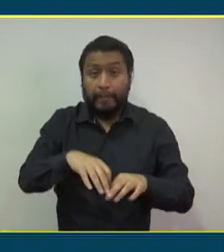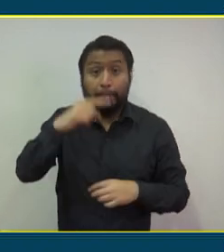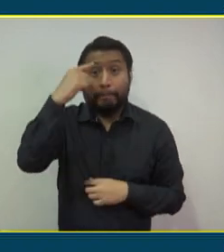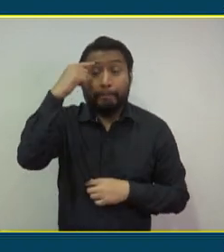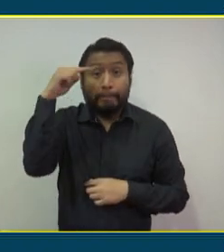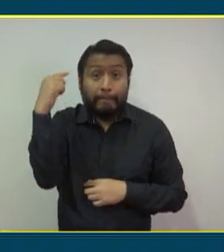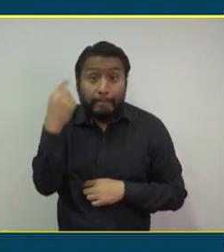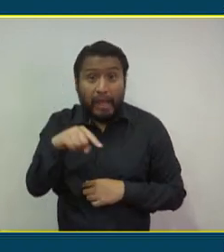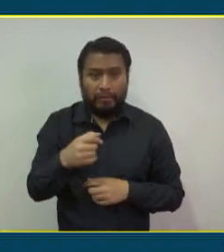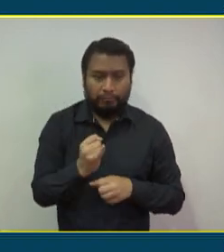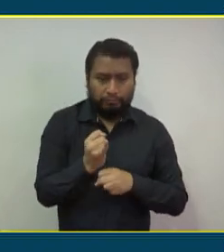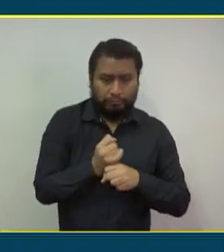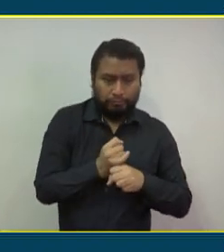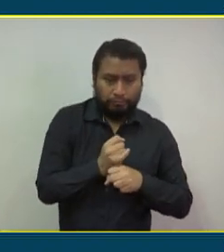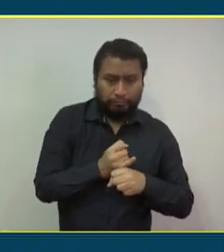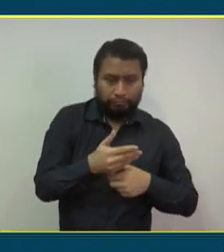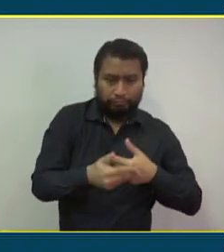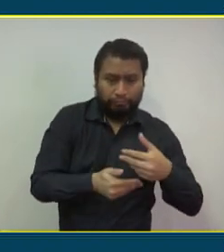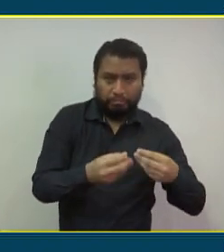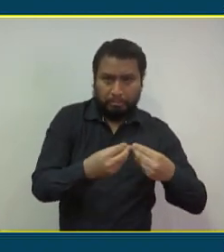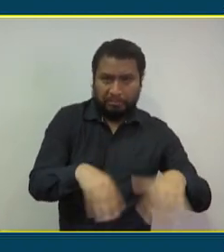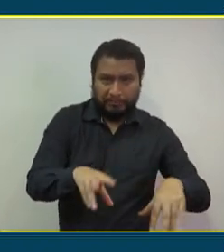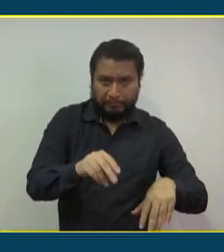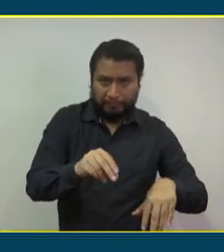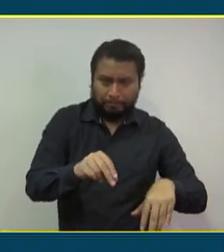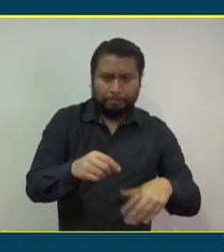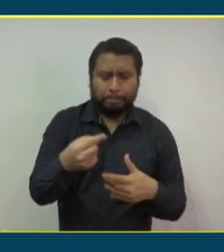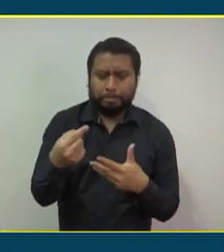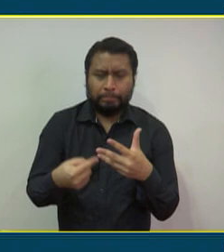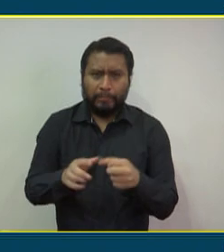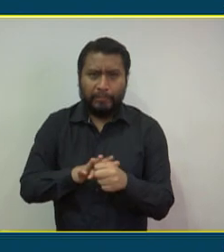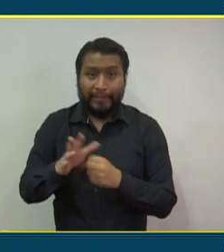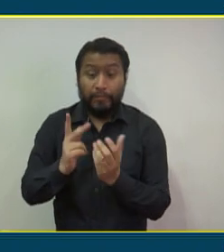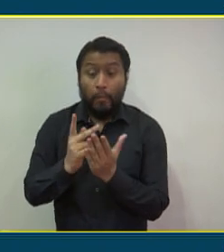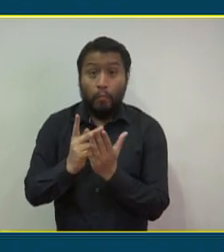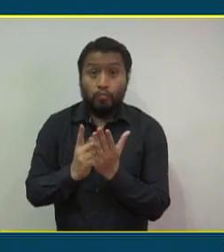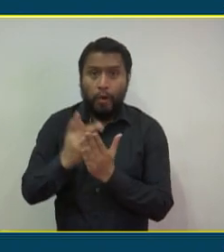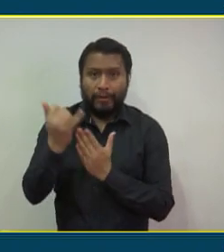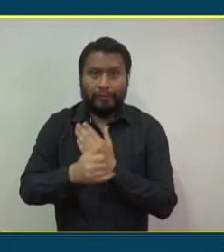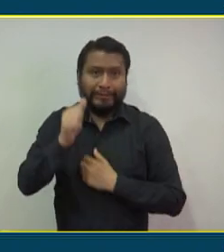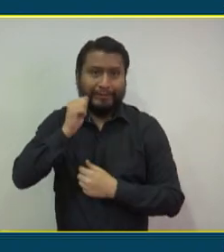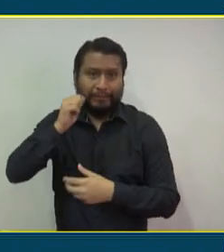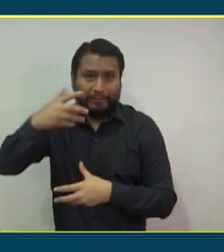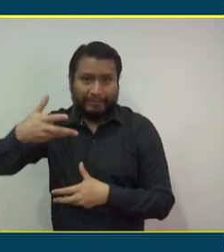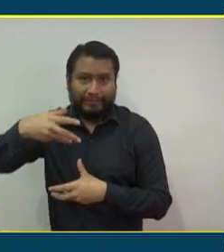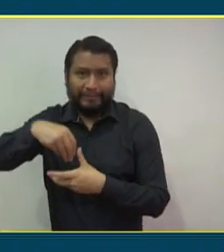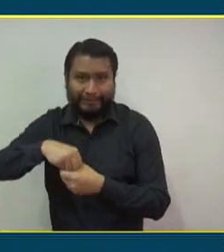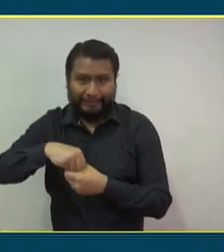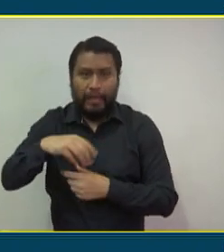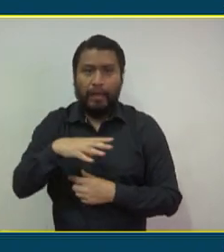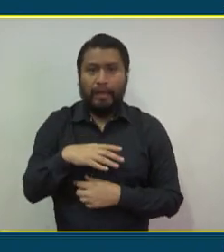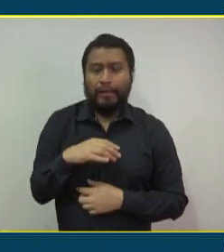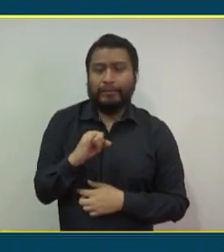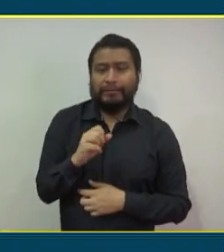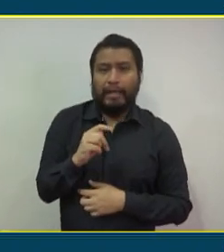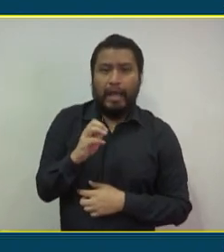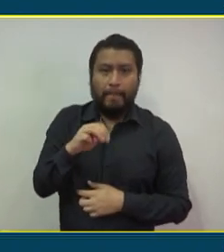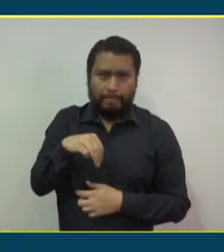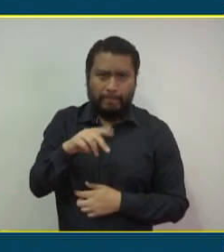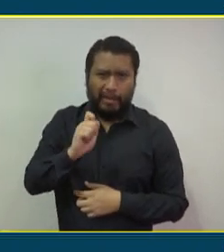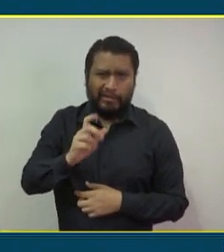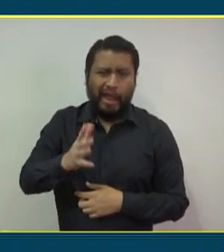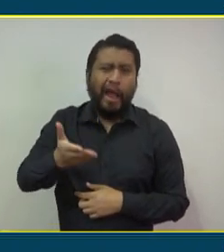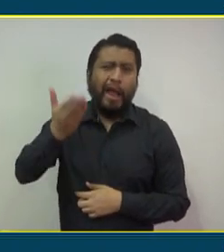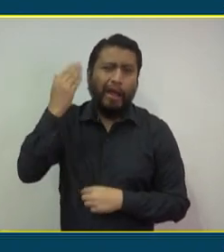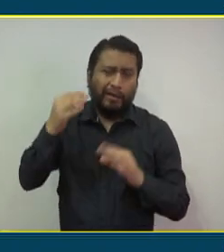de nuestra investigación es mantener nuestro proyecto inclusivo utilizando el enfoque STEAM, que es el mencionado ya,